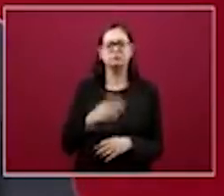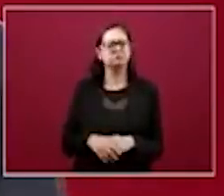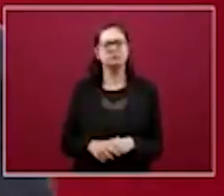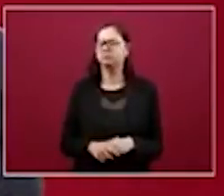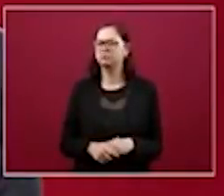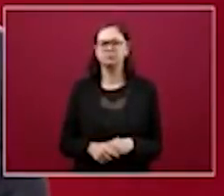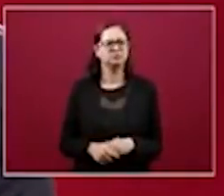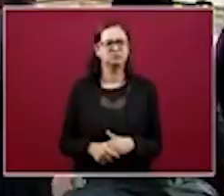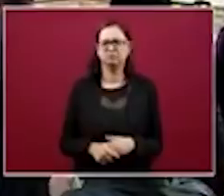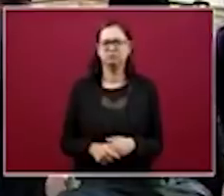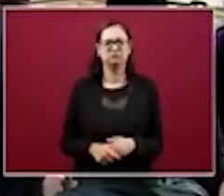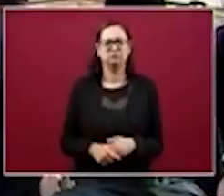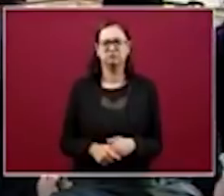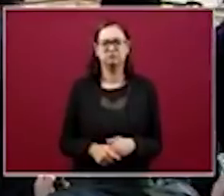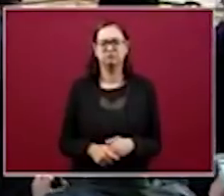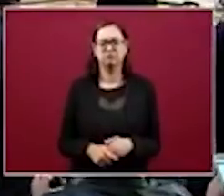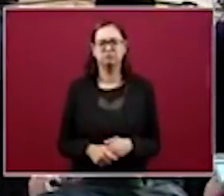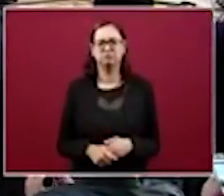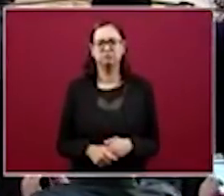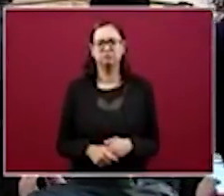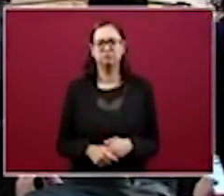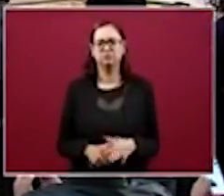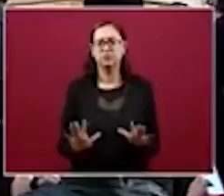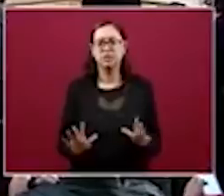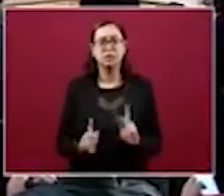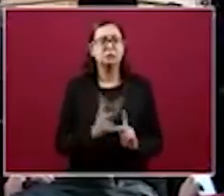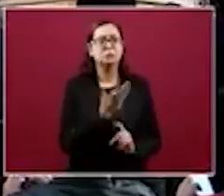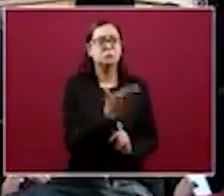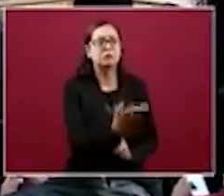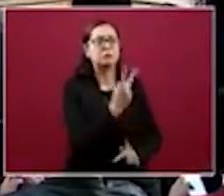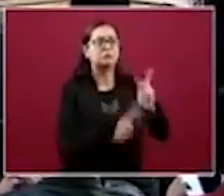dinero, no nos hemos endeudado.